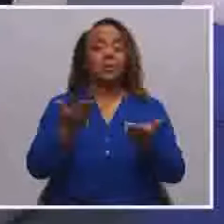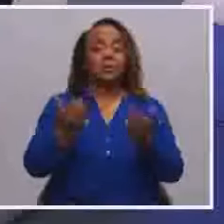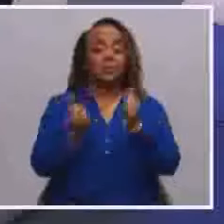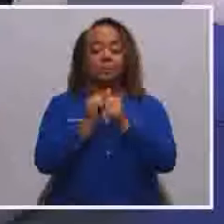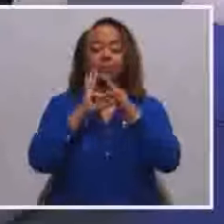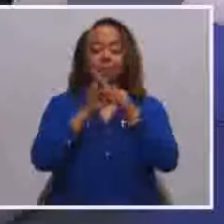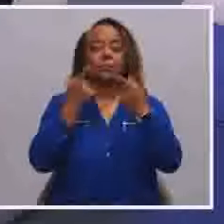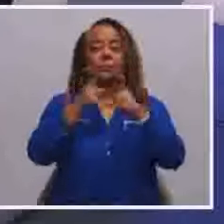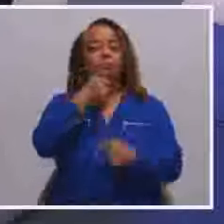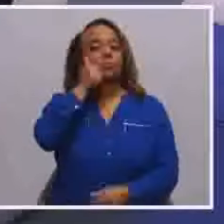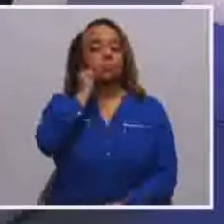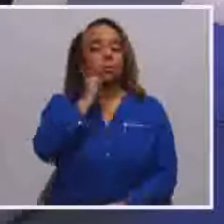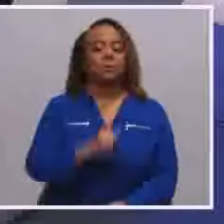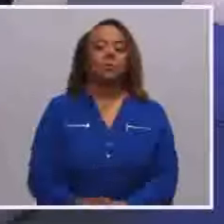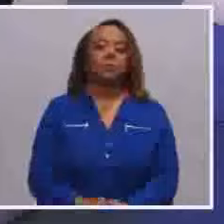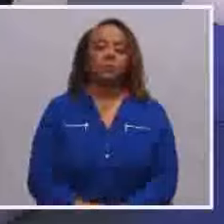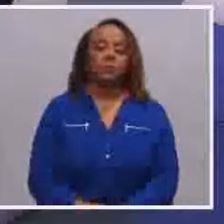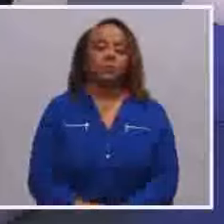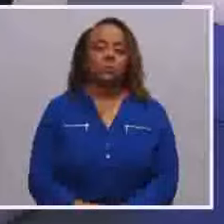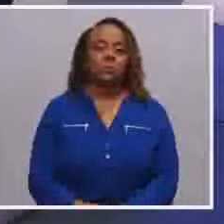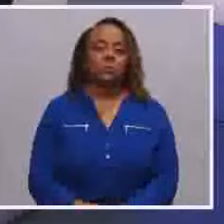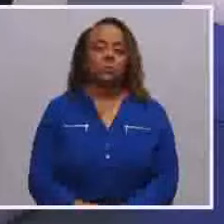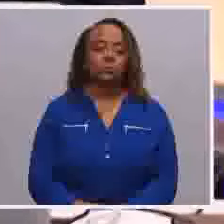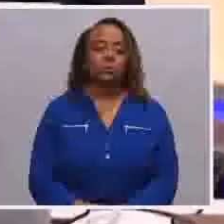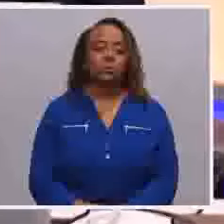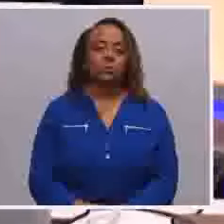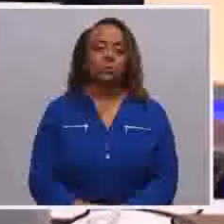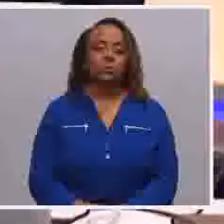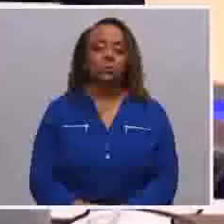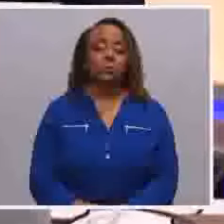respecto a lo que sucedió ayer Sí bueno vamos a